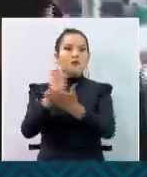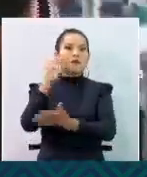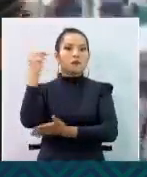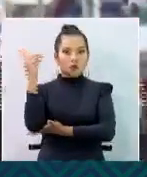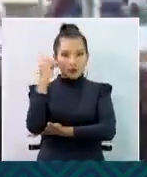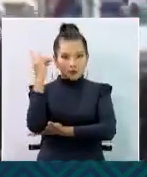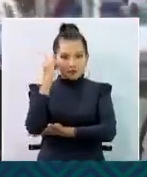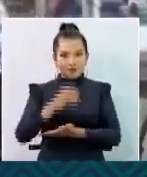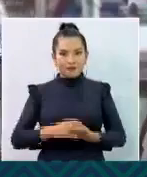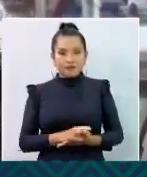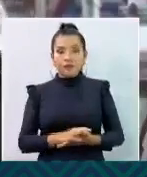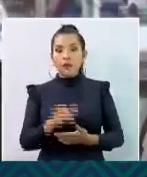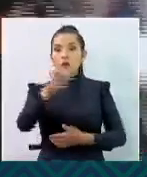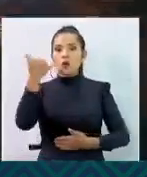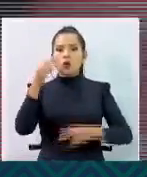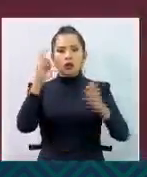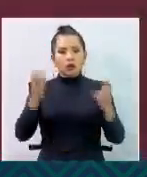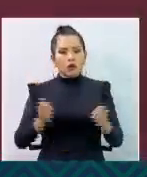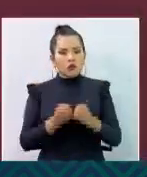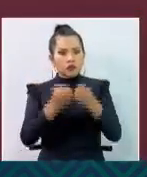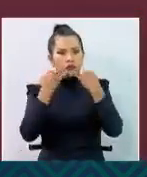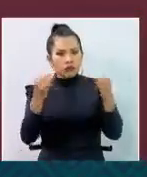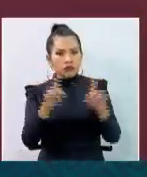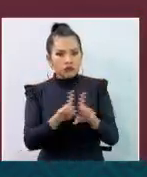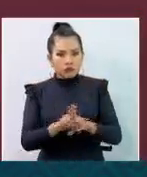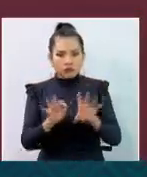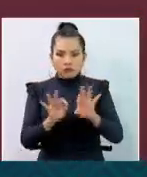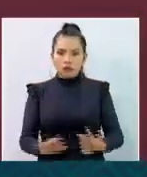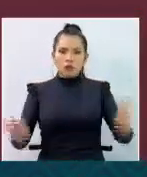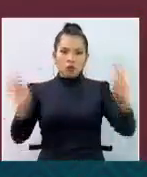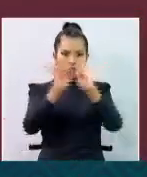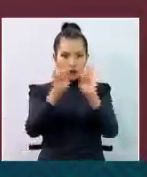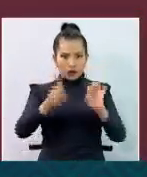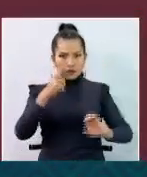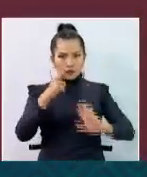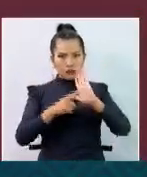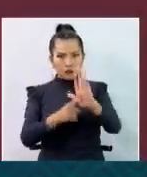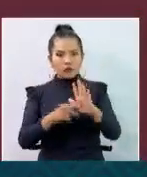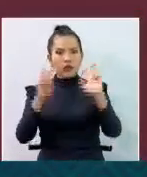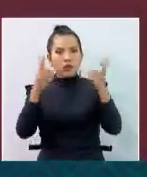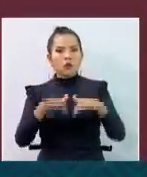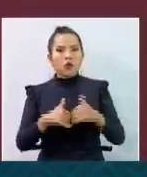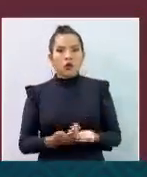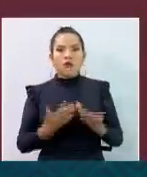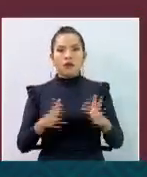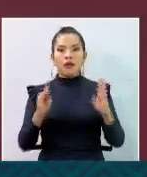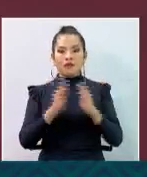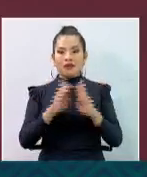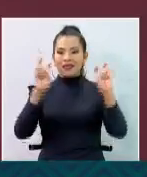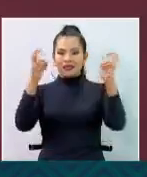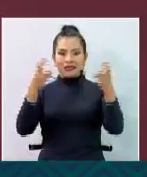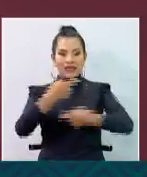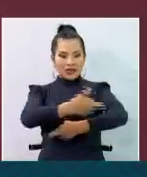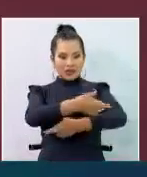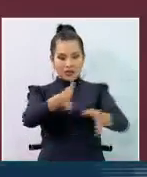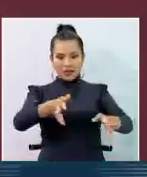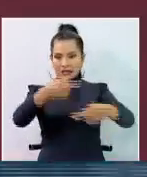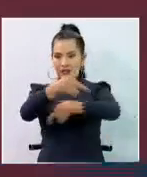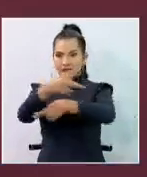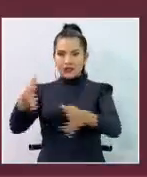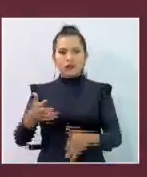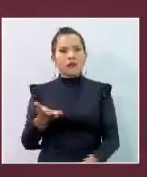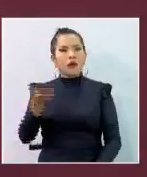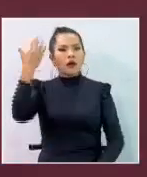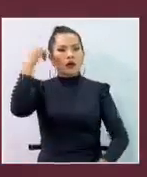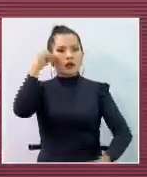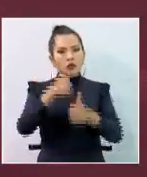dato que es igual importante para resaltar son los datos en cuanto a titulación de tierras. Si uno ve el